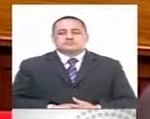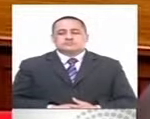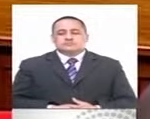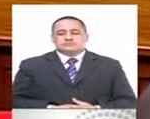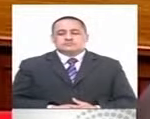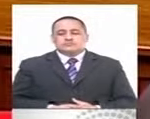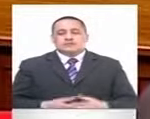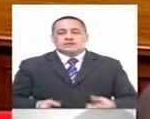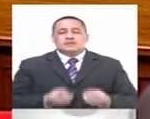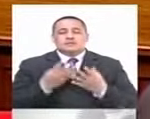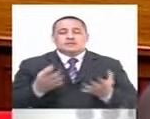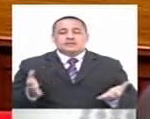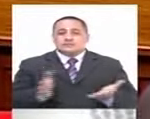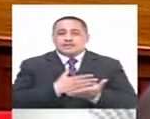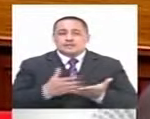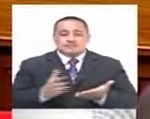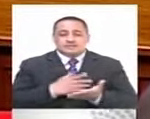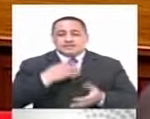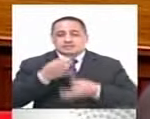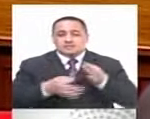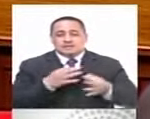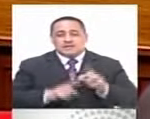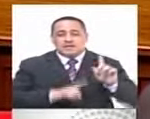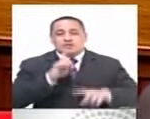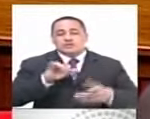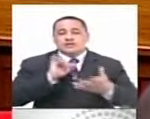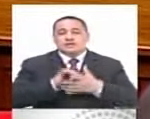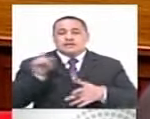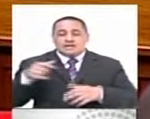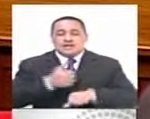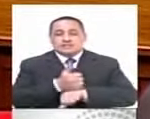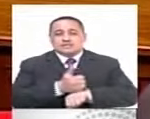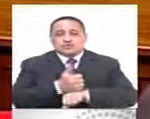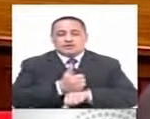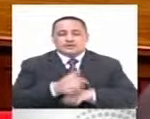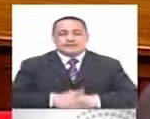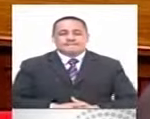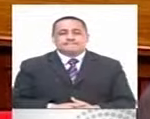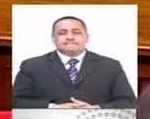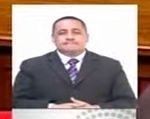Y bueno, ni qué decir de las personas a quienes él ha asesorado.